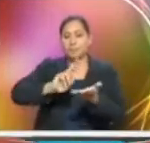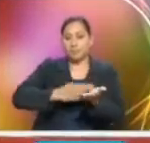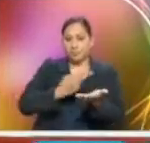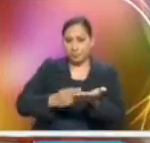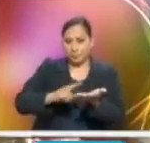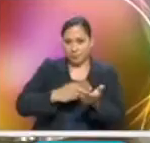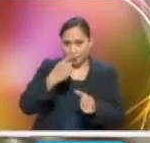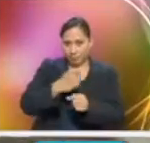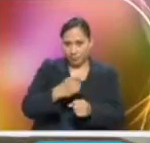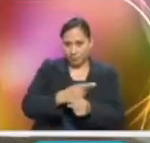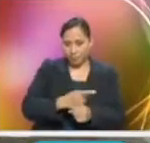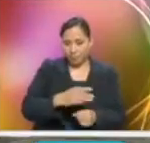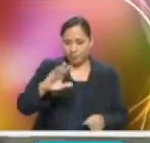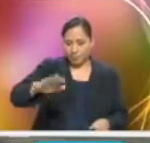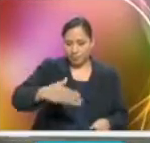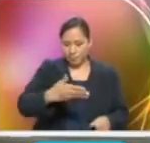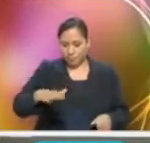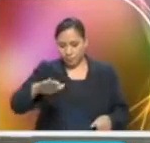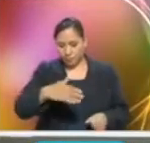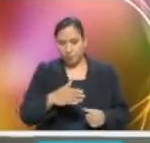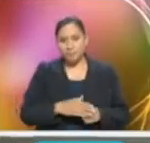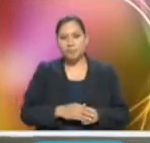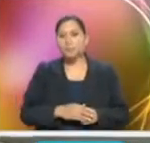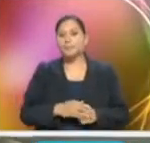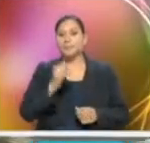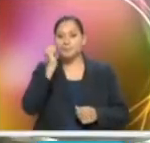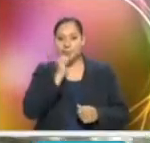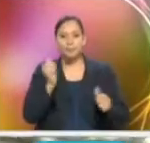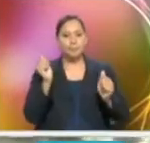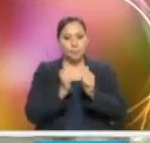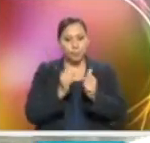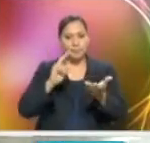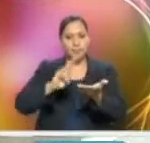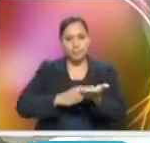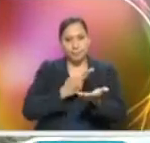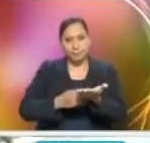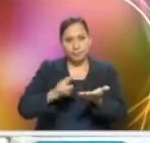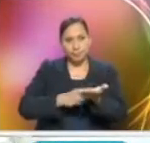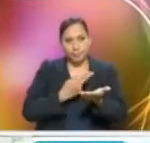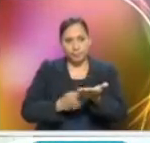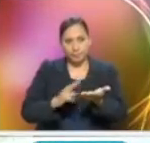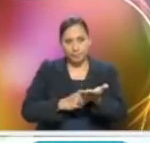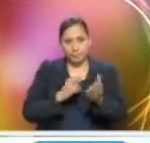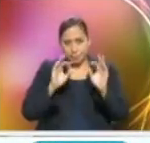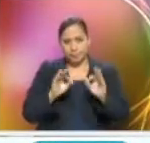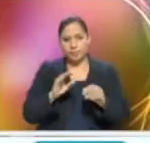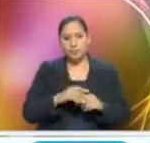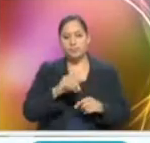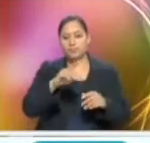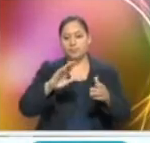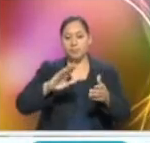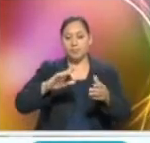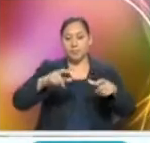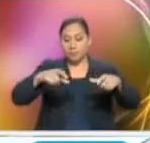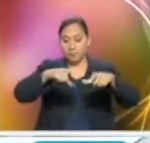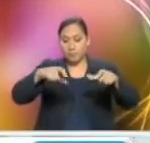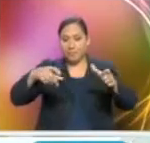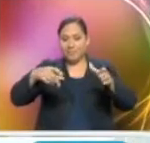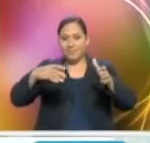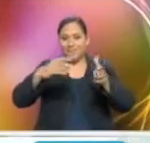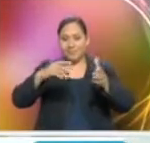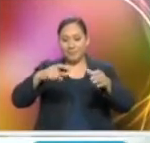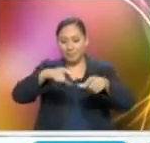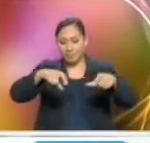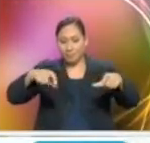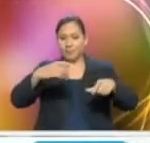mantequilla, Sí, ¿sí? Lo ideal de esto es hacerlo con mantequilla. Mantequilla, no usen margarina. La margarina,